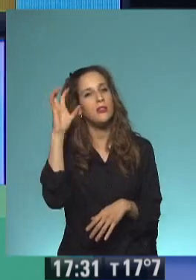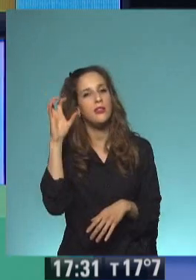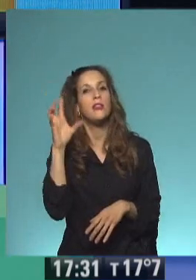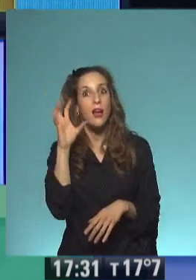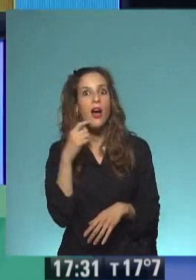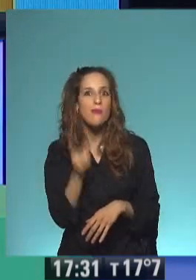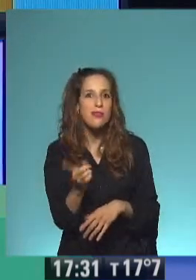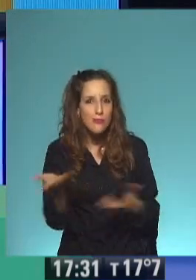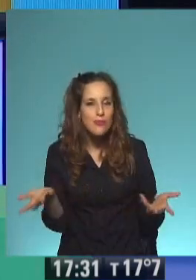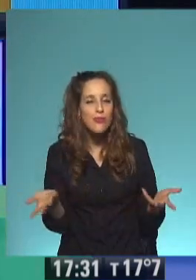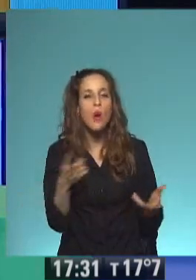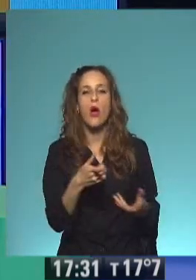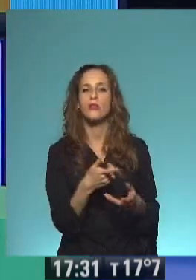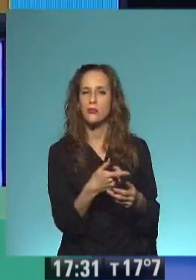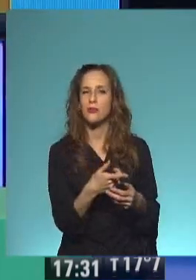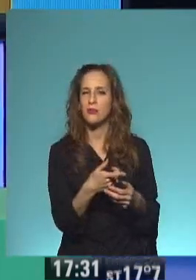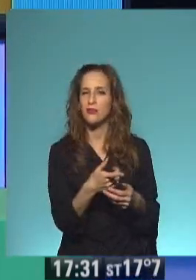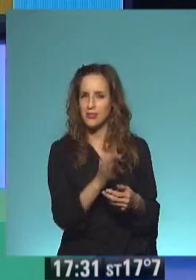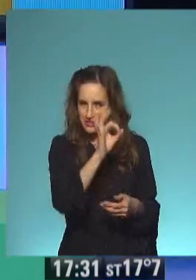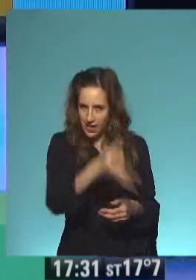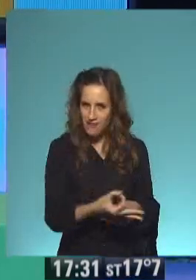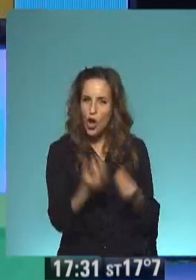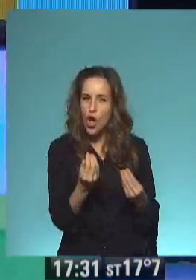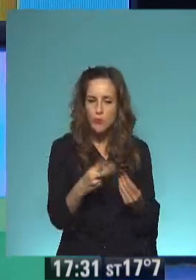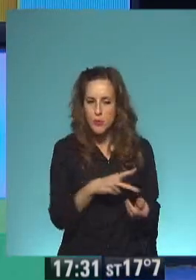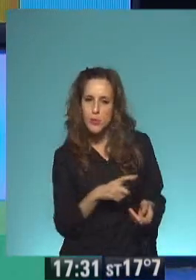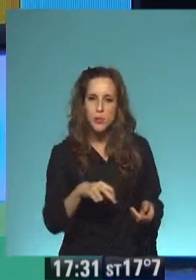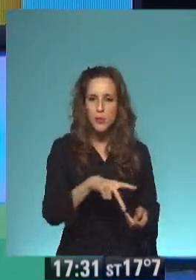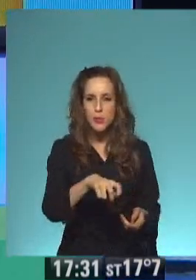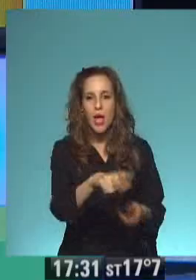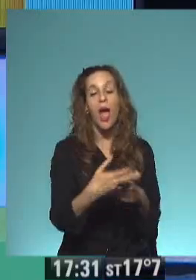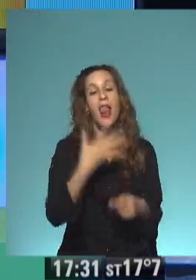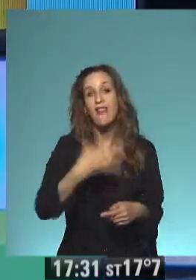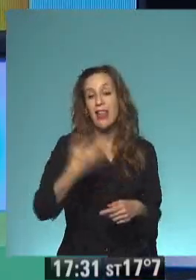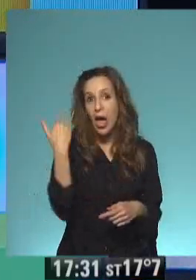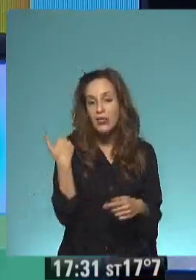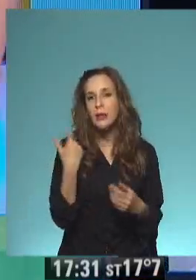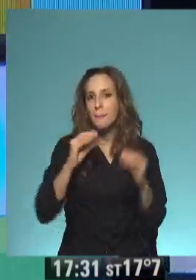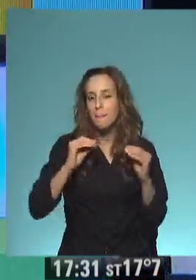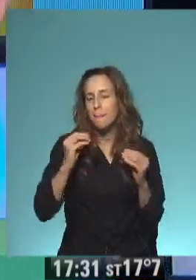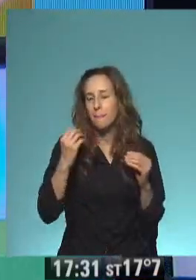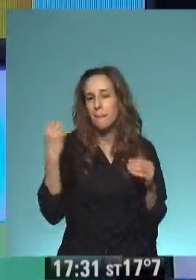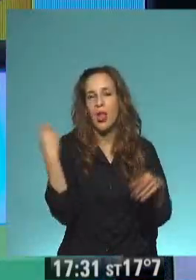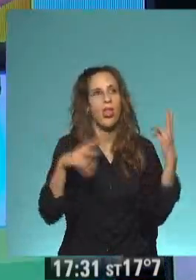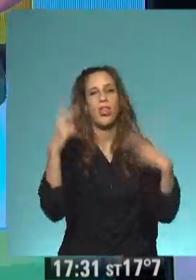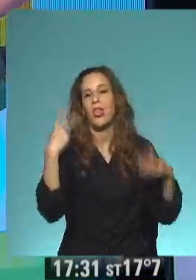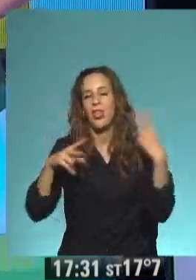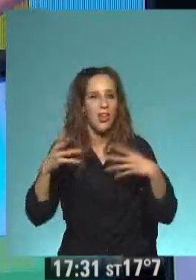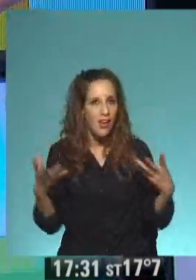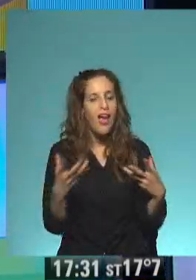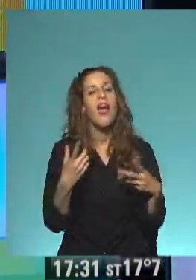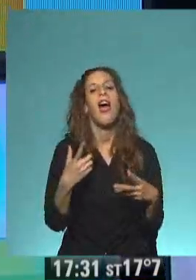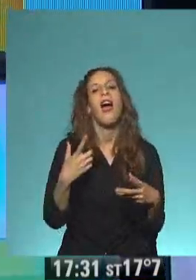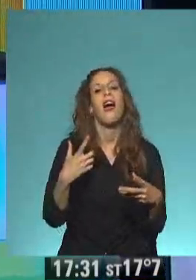¿Pero ibas de memoria? Bueno. ¿No sabías por dónde ir? Al principio me perdía porque a mi abuela también le gustaba tomar distintos recorridos. Hasta que un día lo